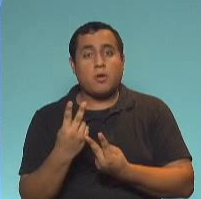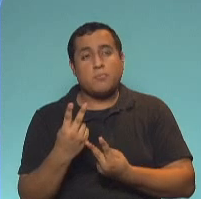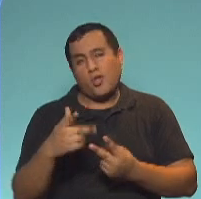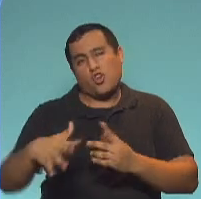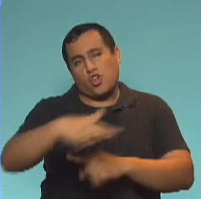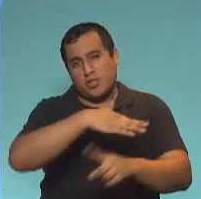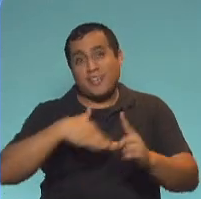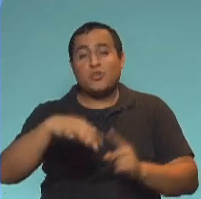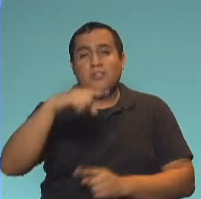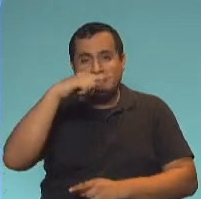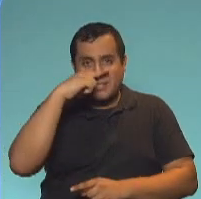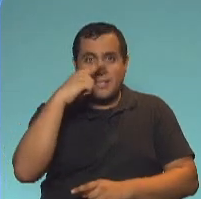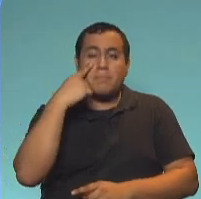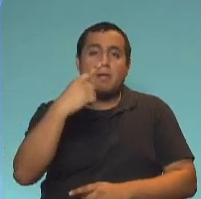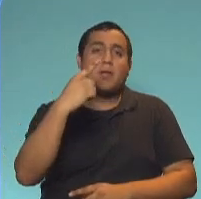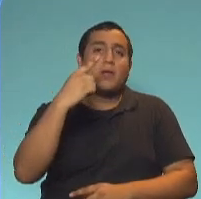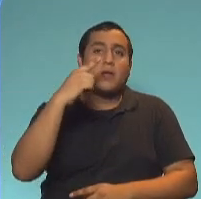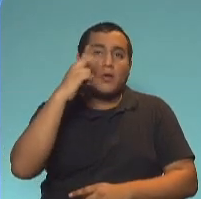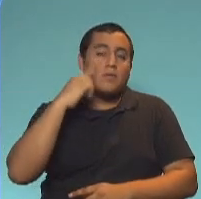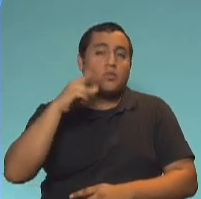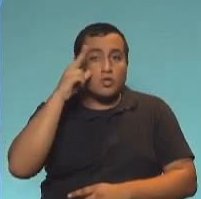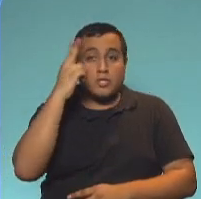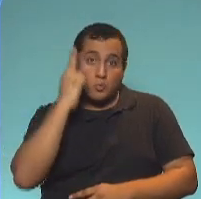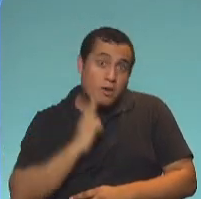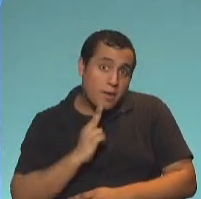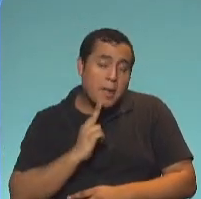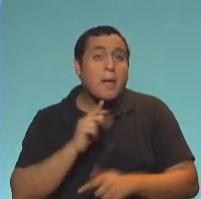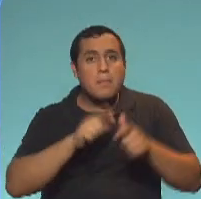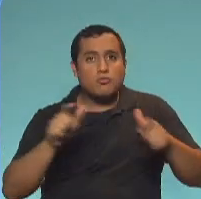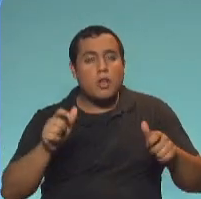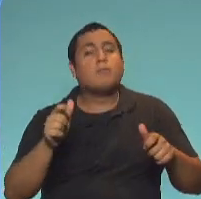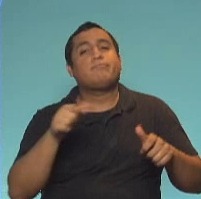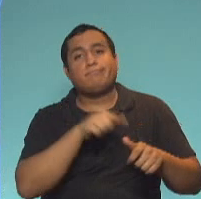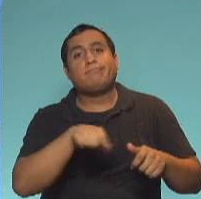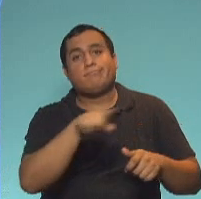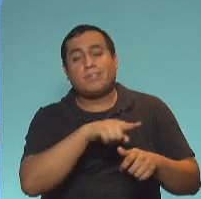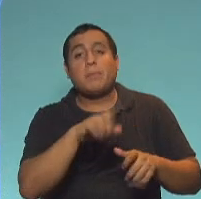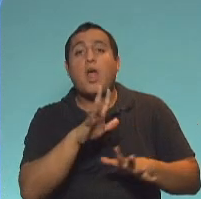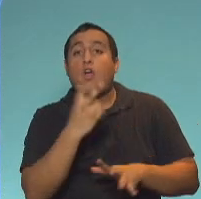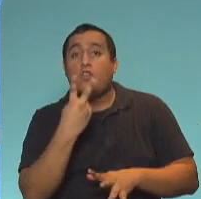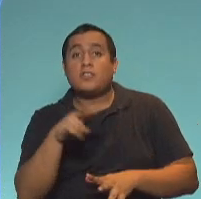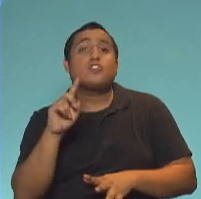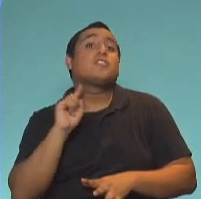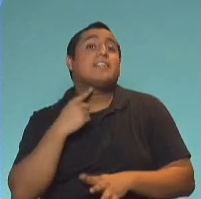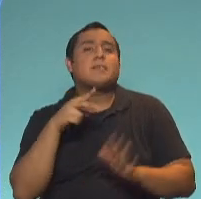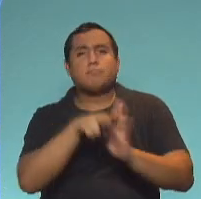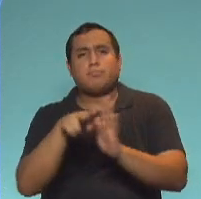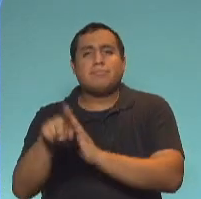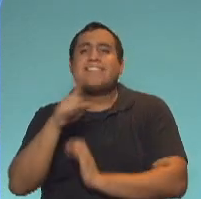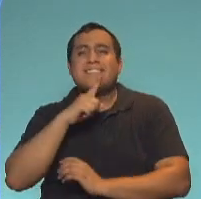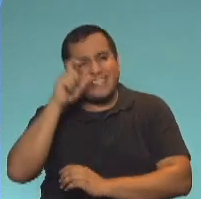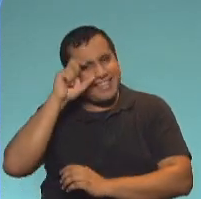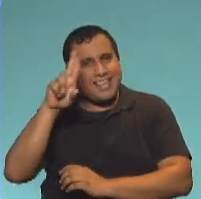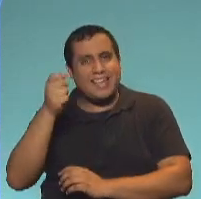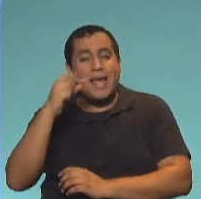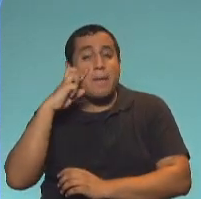siete mil novecientos ochenta y nueve son los pacientes activos de los cuales 213 están en terapia intensiva eso